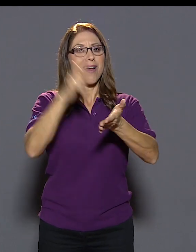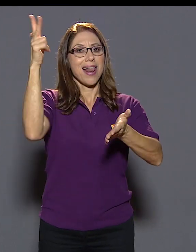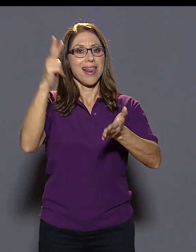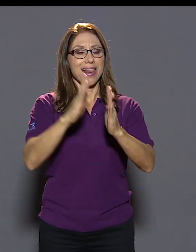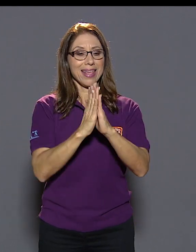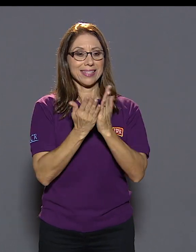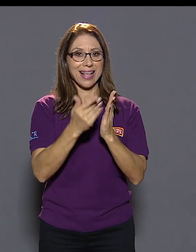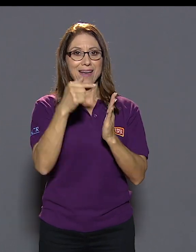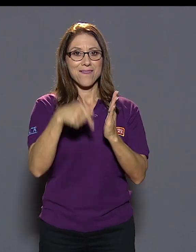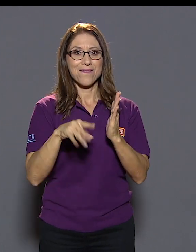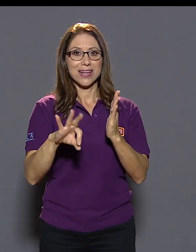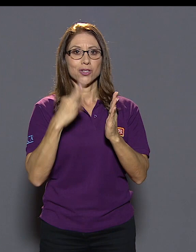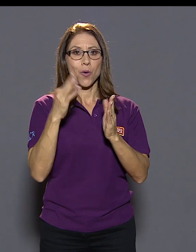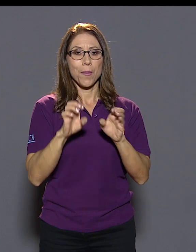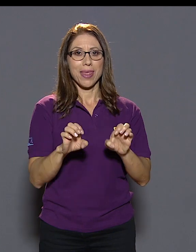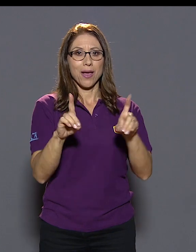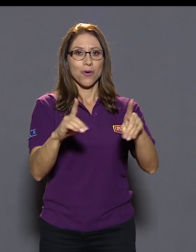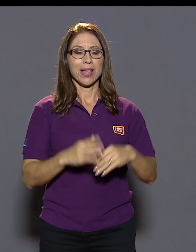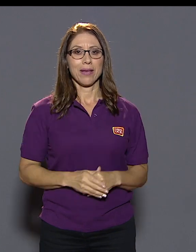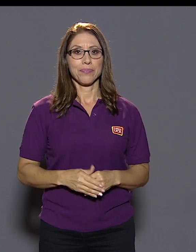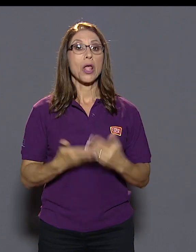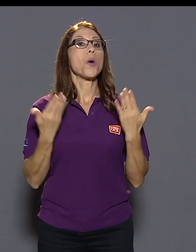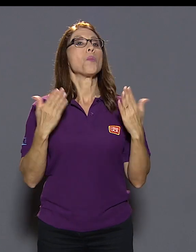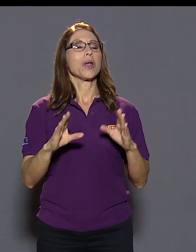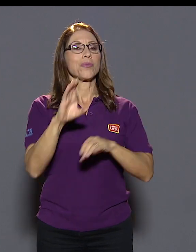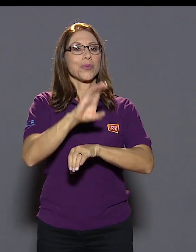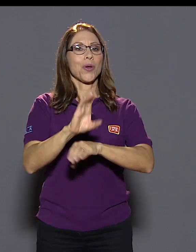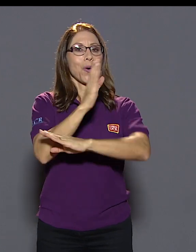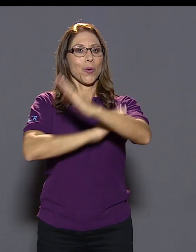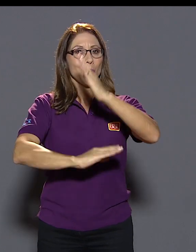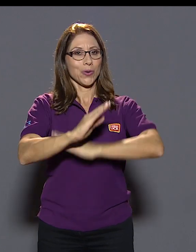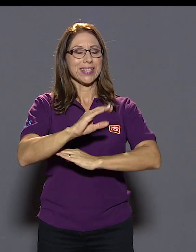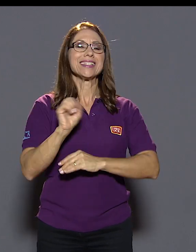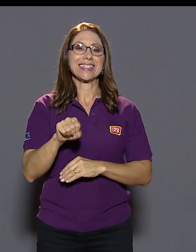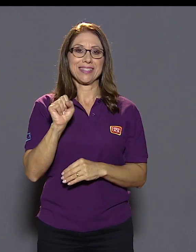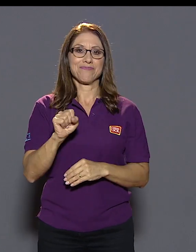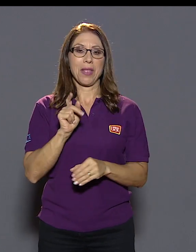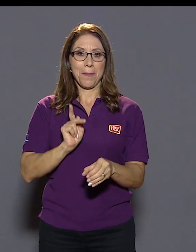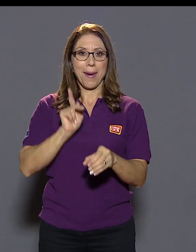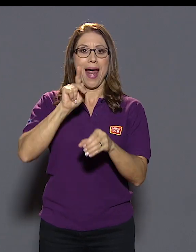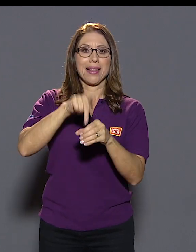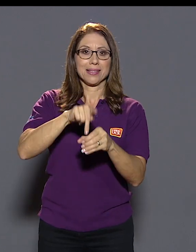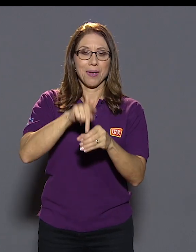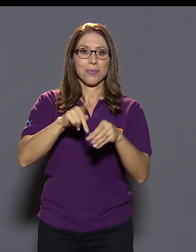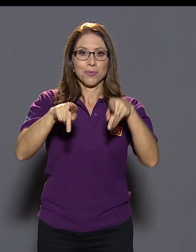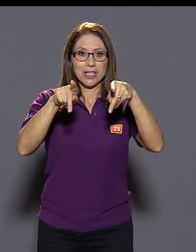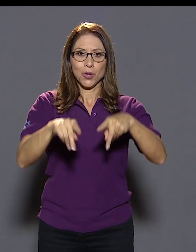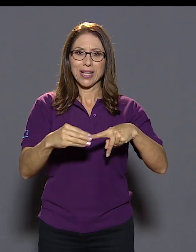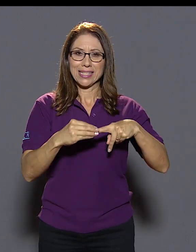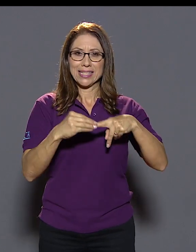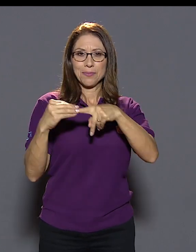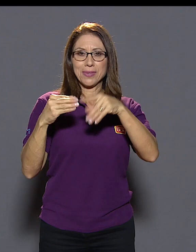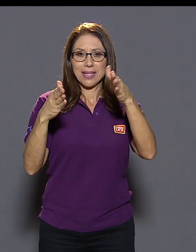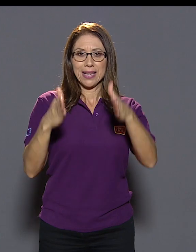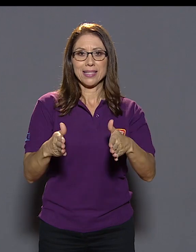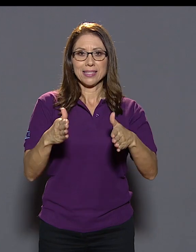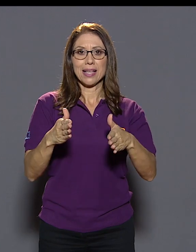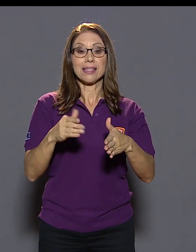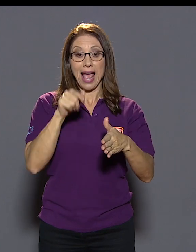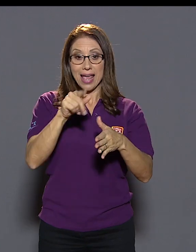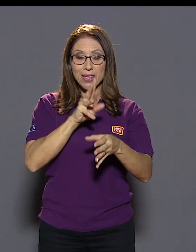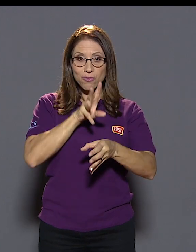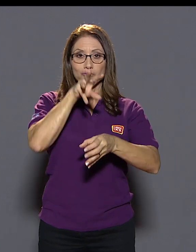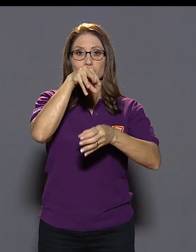esta versión pedagógica. Bueno, desde el CONAPTIS, sí, participamos personas especialistas en el tema, donde